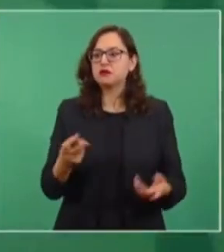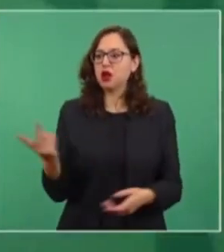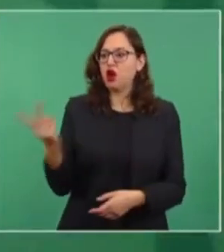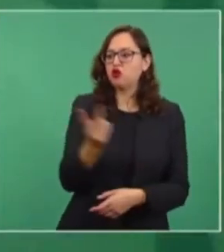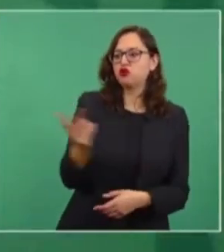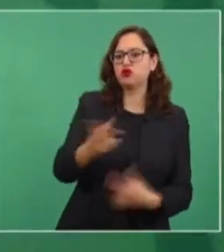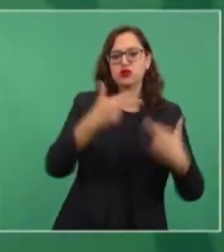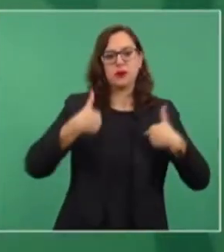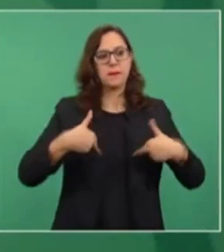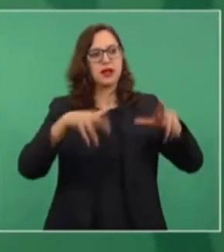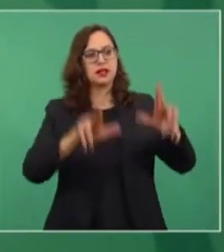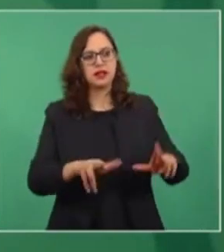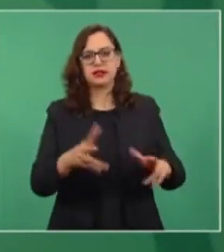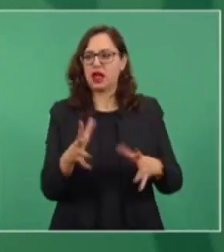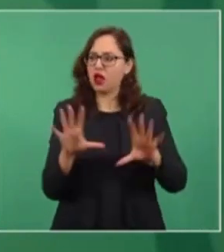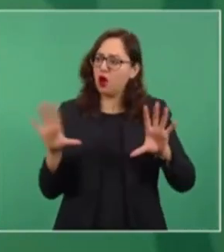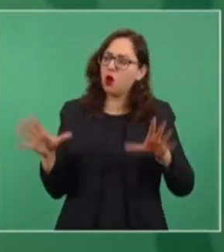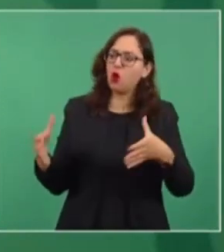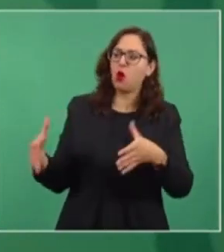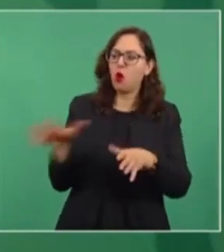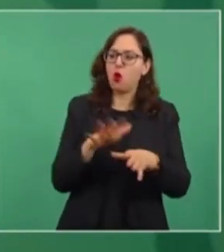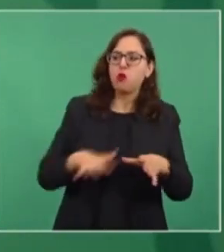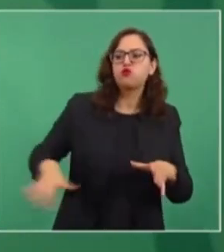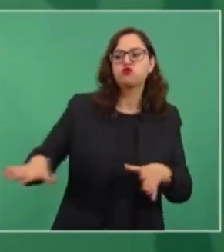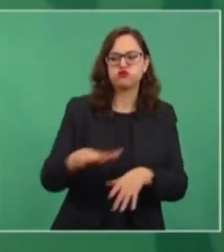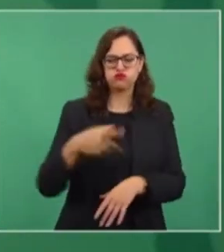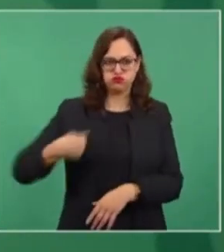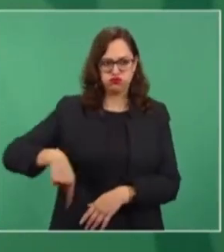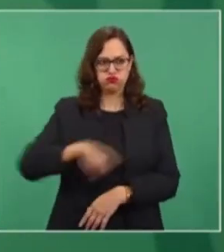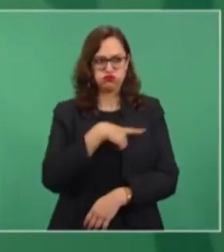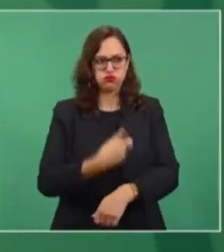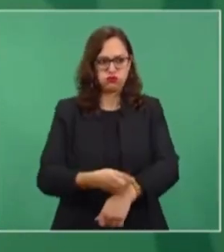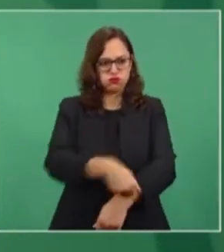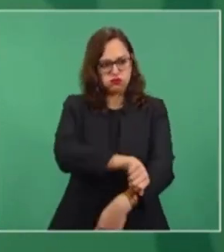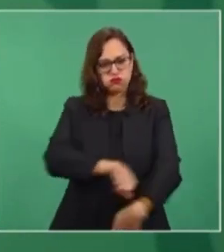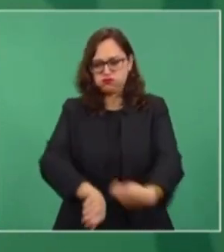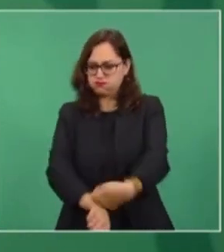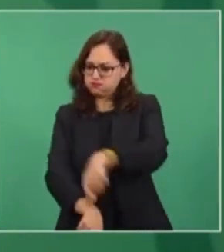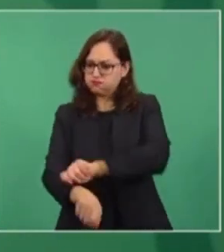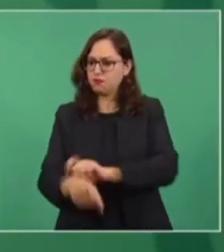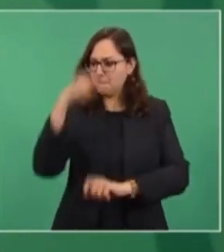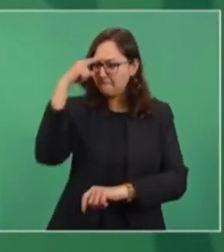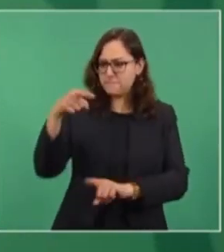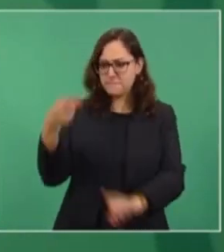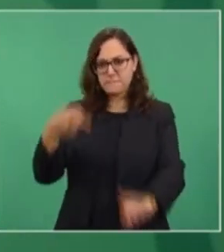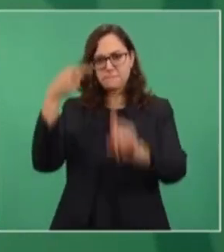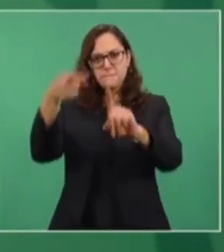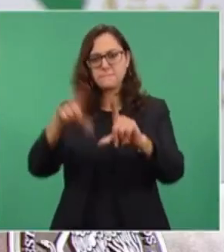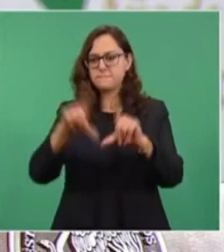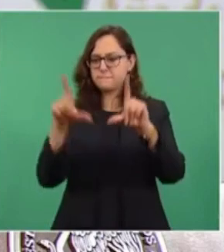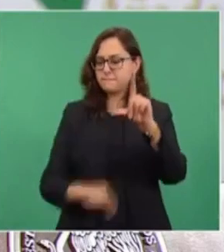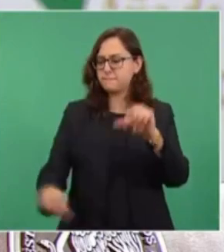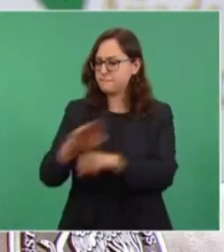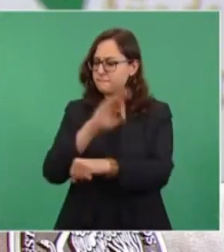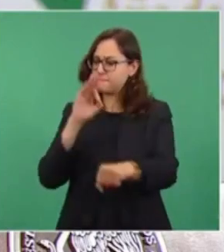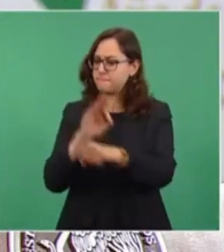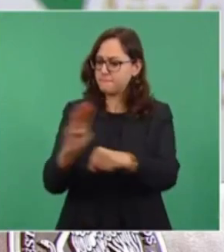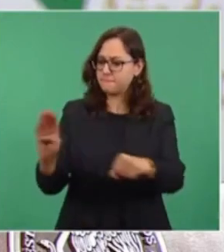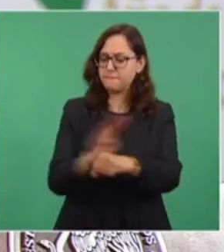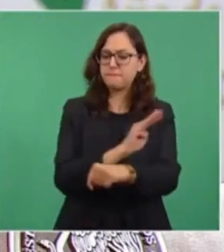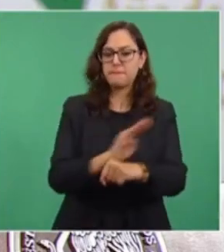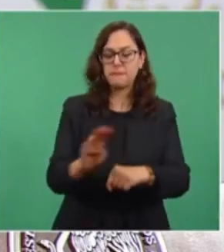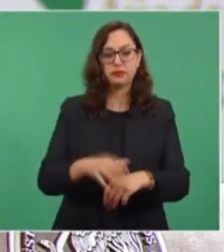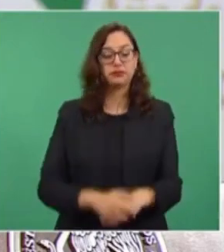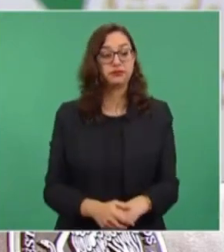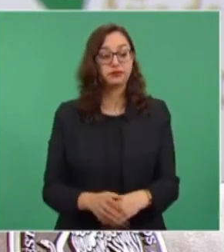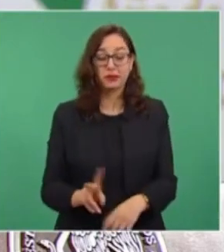bien de la sociedad. De manifiesto queda, con la suma de esfuerzos del gobierno y de la sociedad, es factible alcanzar metas que antes